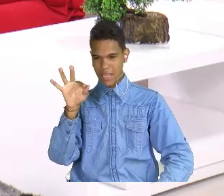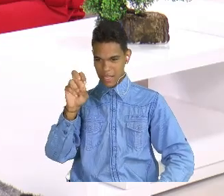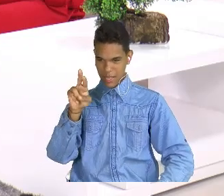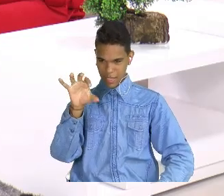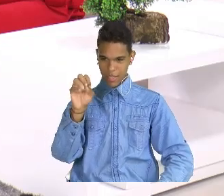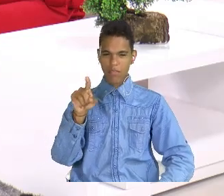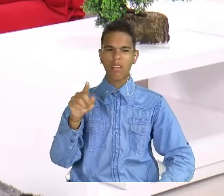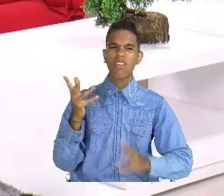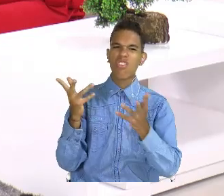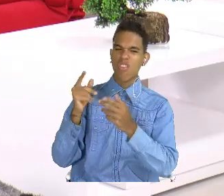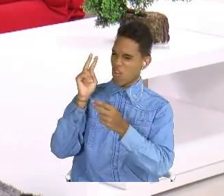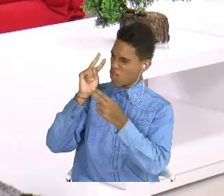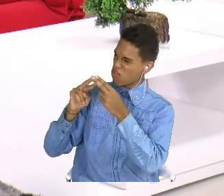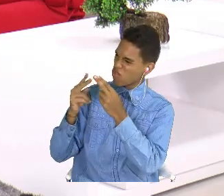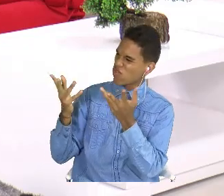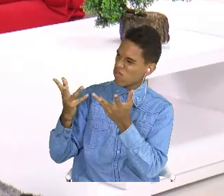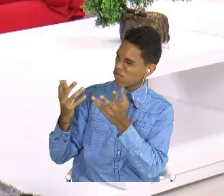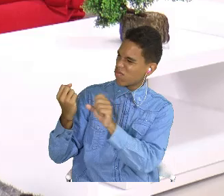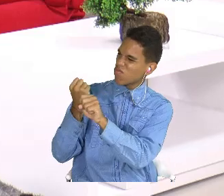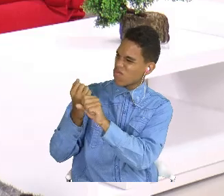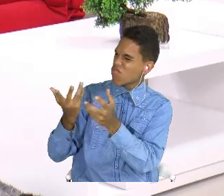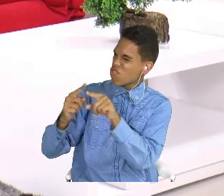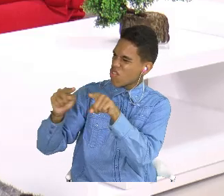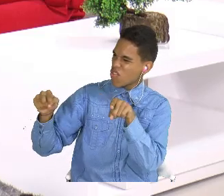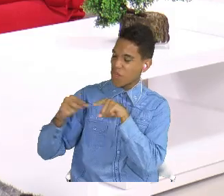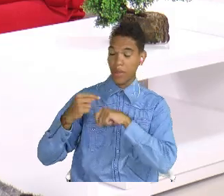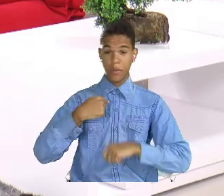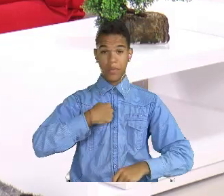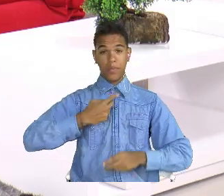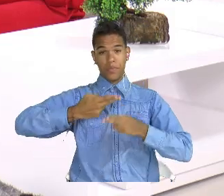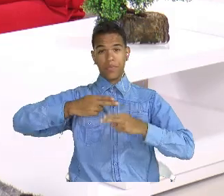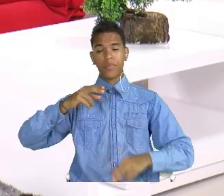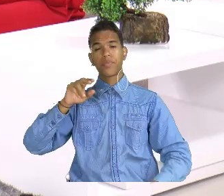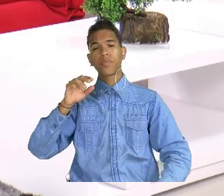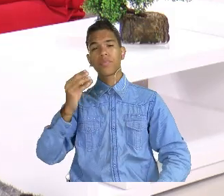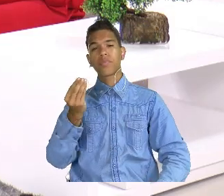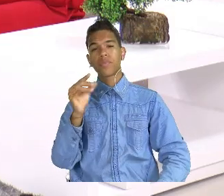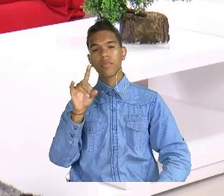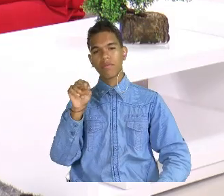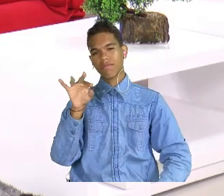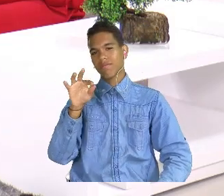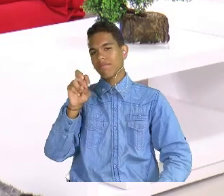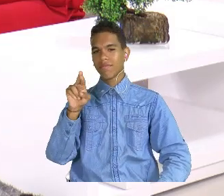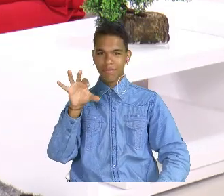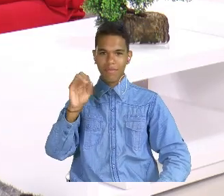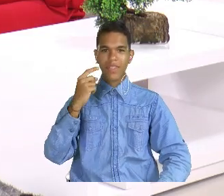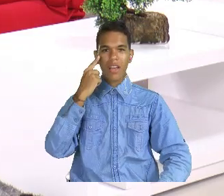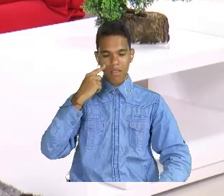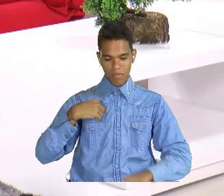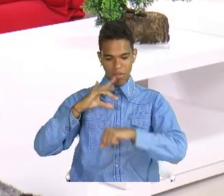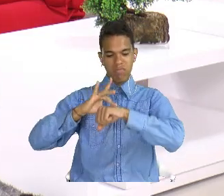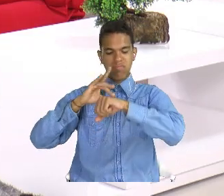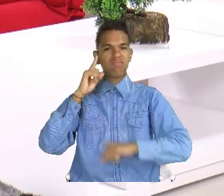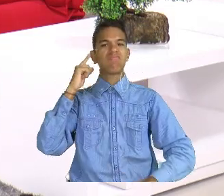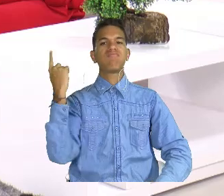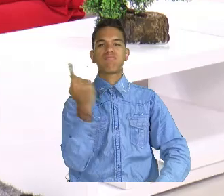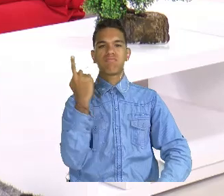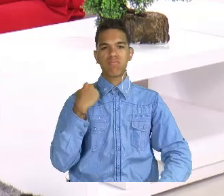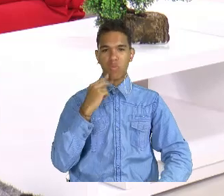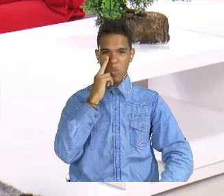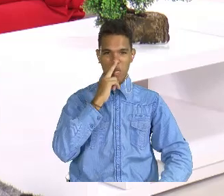dónde trabaja, bueno, dónde lo podemos ubicar. Yo soy James Quintero, médico general de la Universidad Metropolitana, con un posgrado en